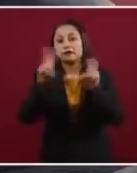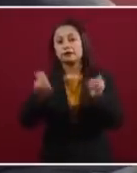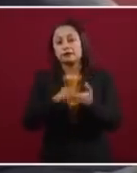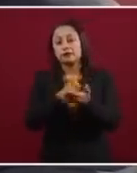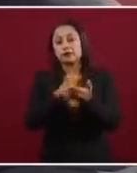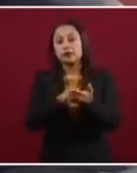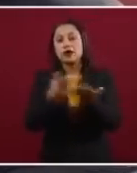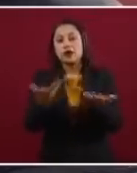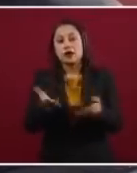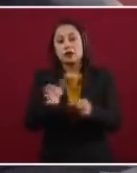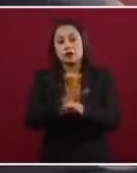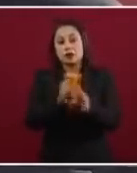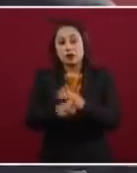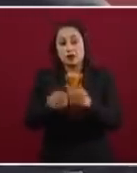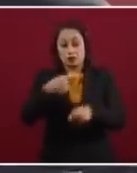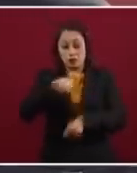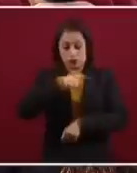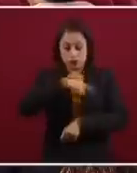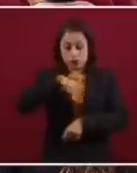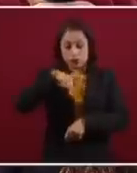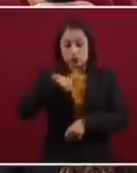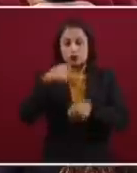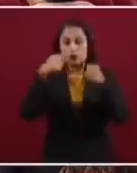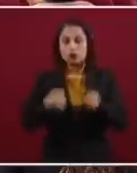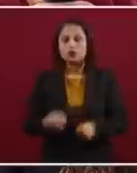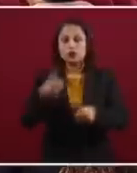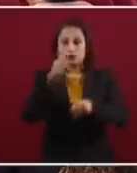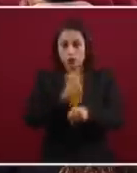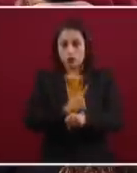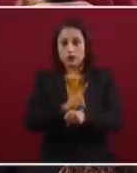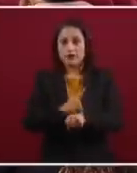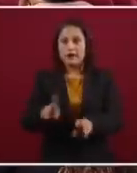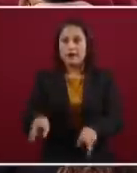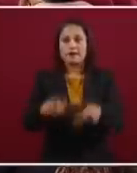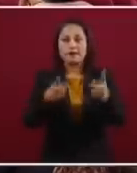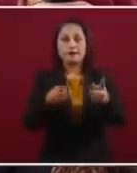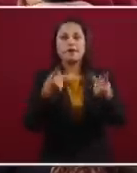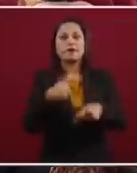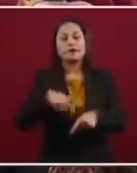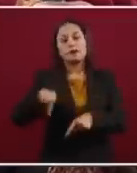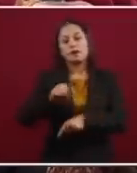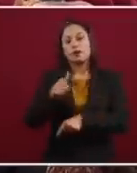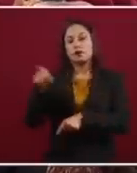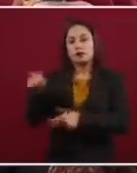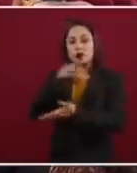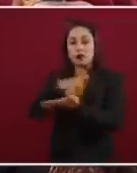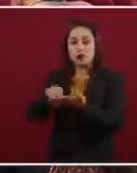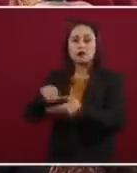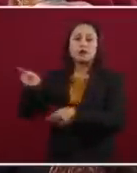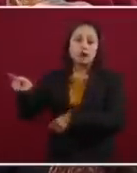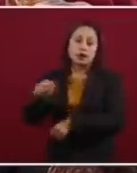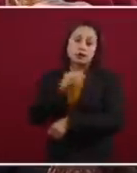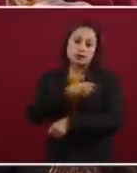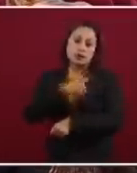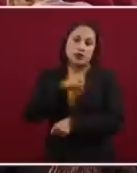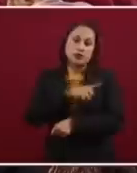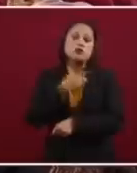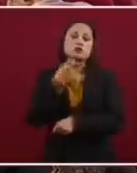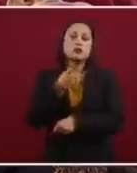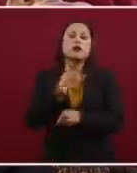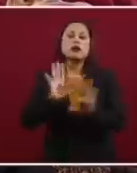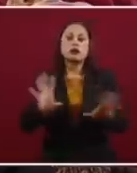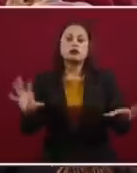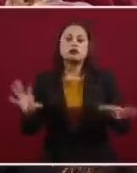sector seguridad y desde el punto de vista de la demanda le corresponde al sector salud pero trabajamos de manera emanada para poder combatir